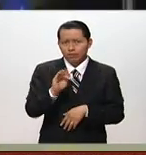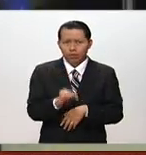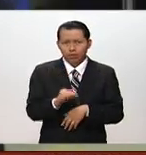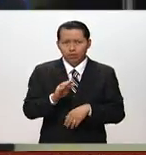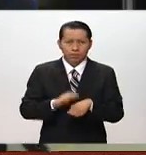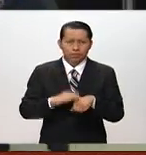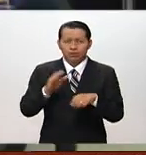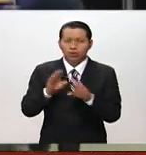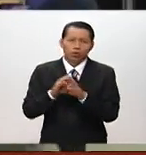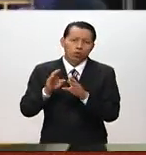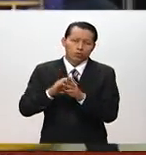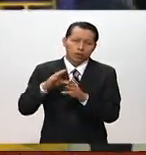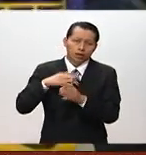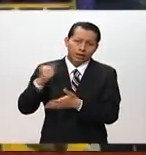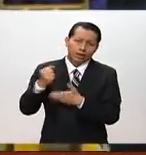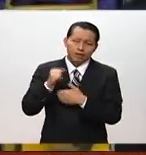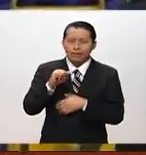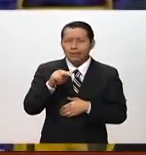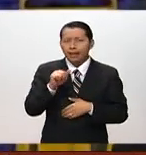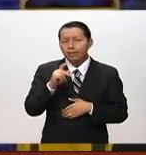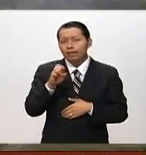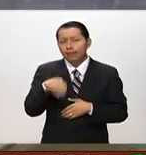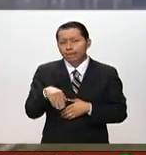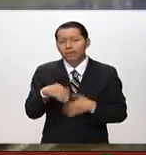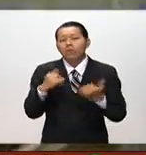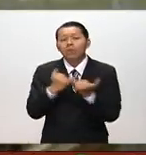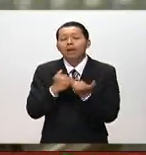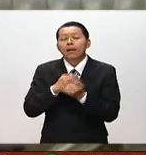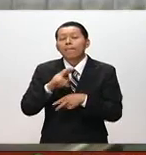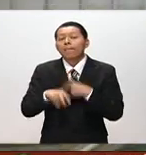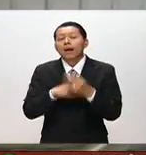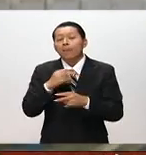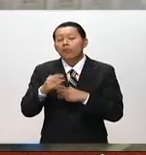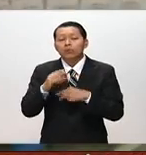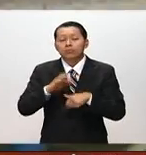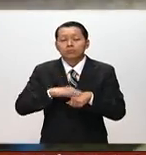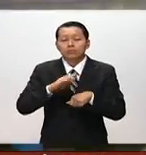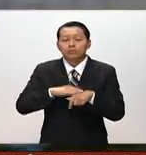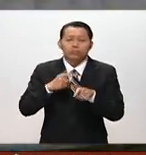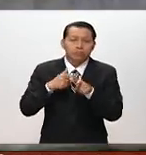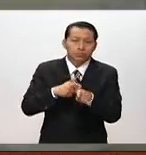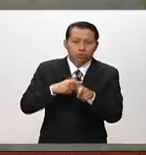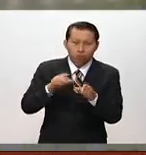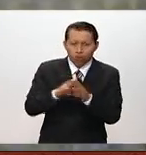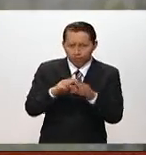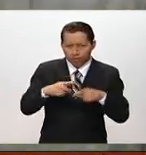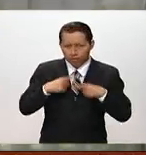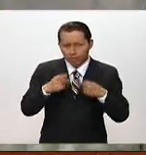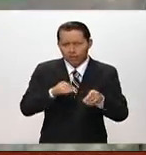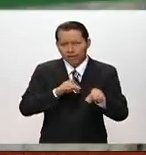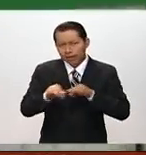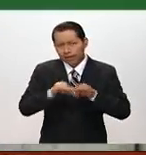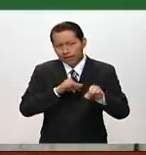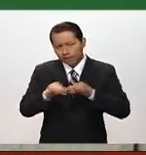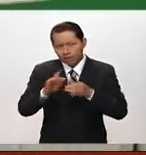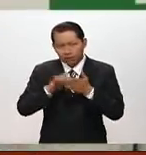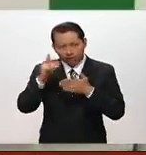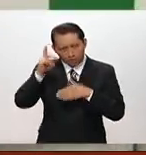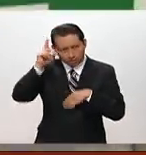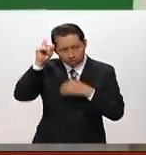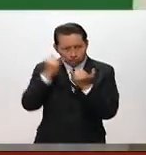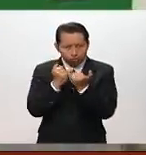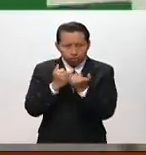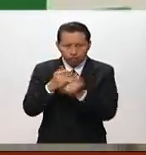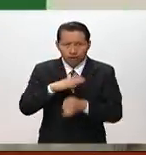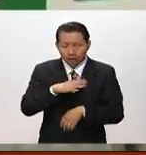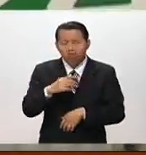bajé este recurso del INADEM. Vamos hacia adelante, estamos generando empleos, gracias a Dios. Tengo